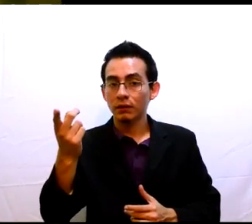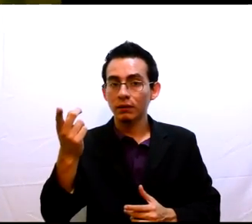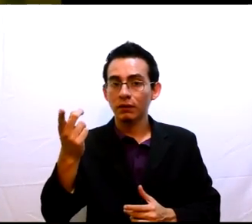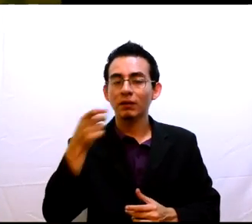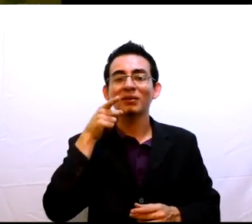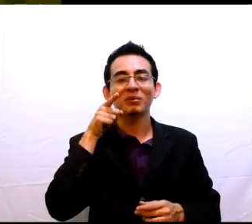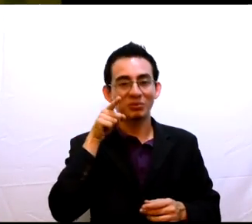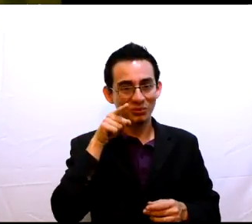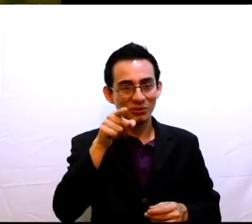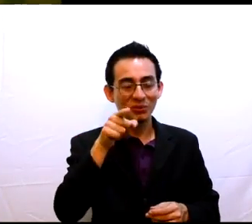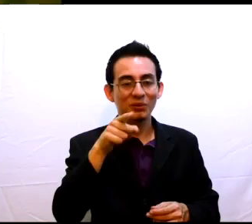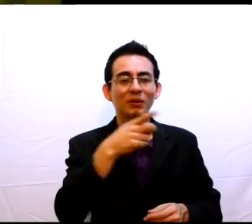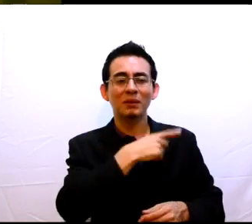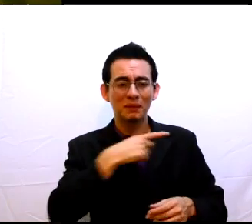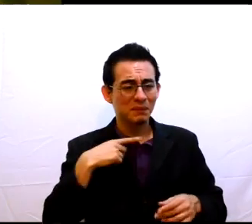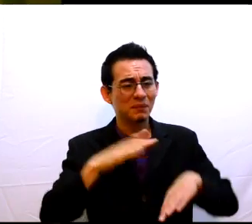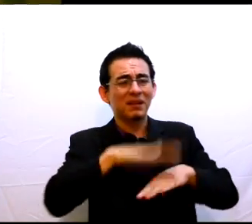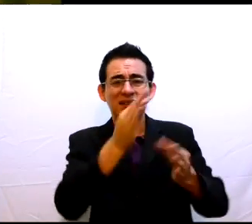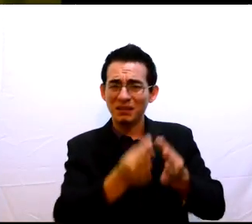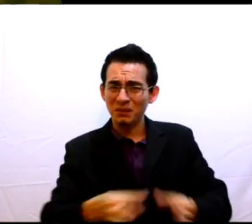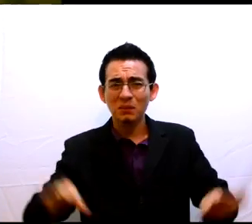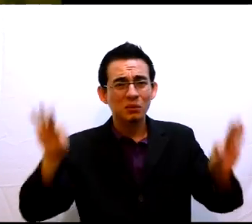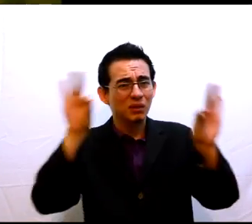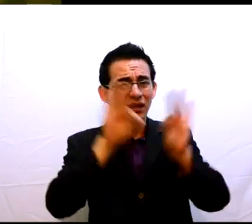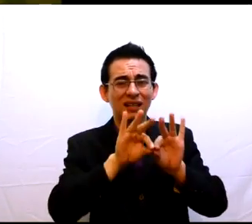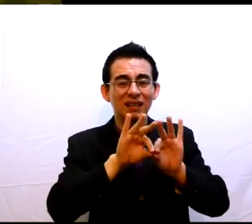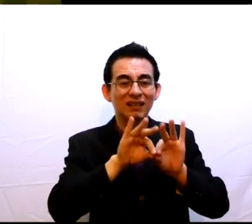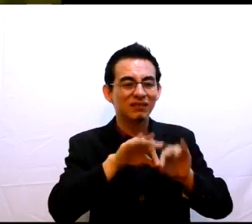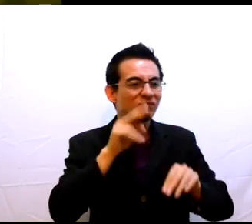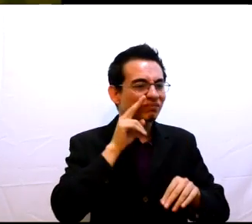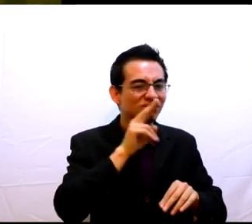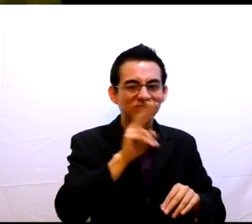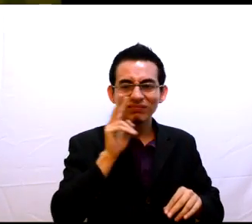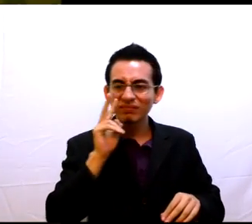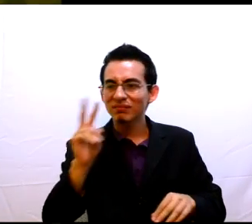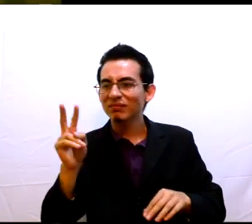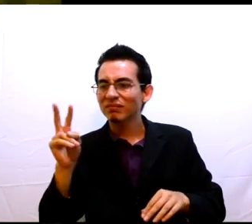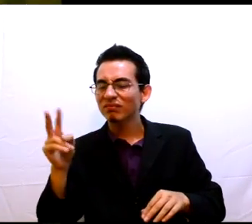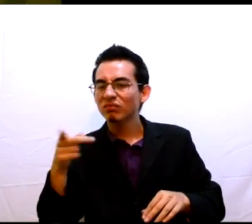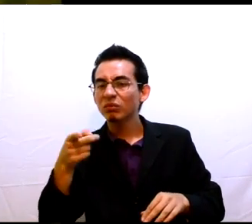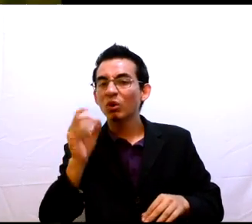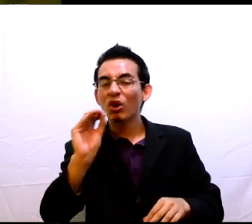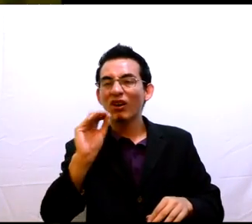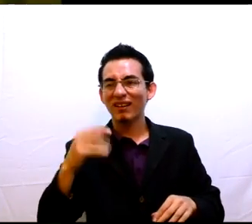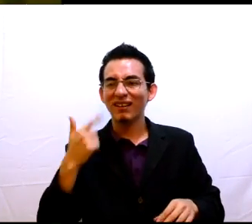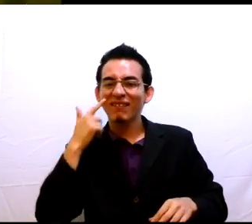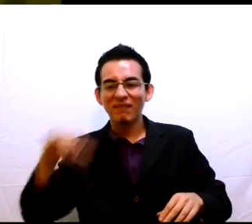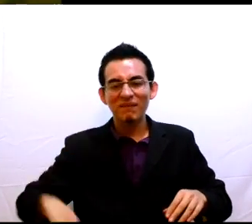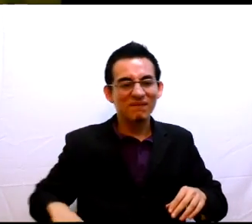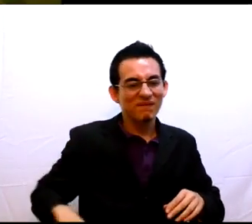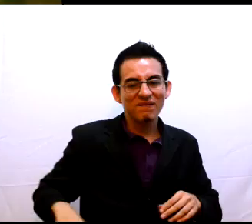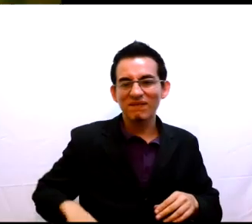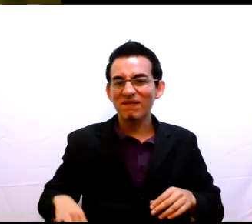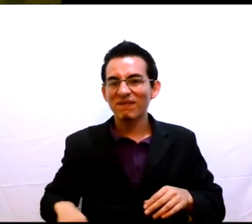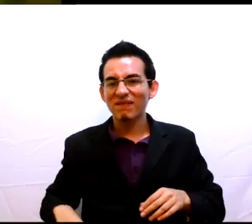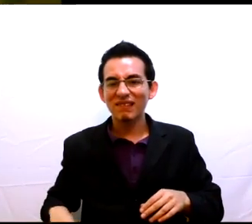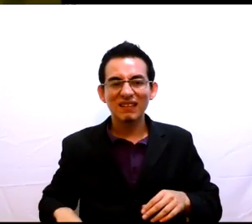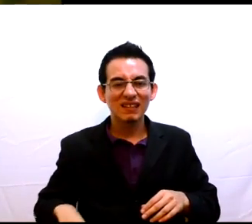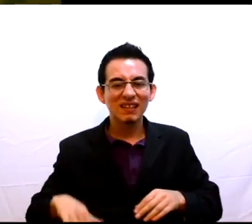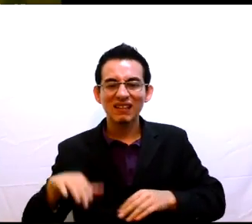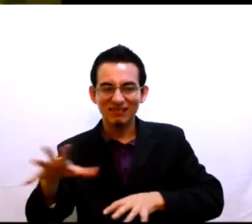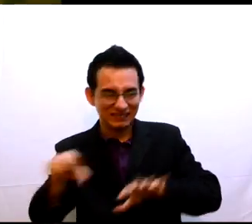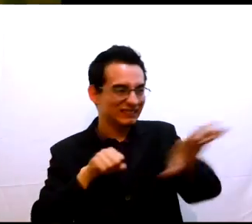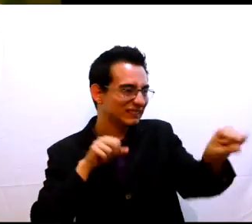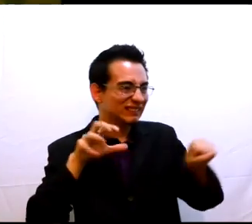ganada amigos por medio de las riquezas injustas para que cuando éstas falten nos